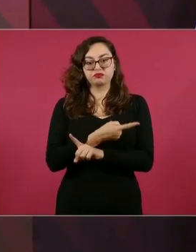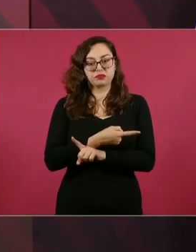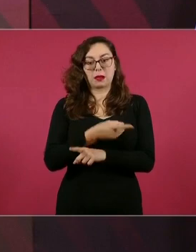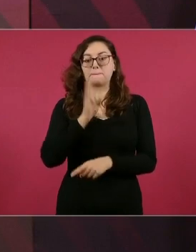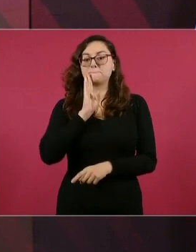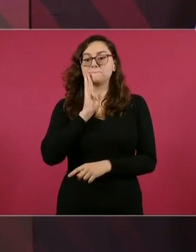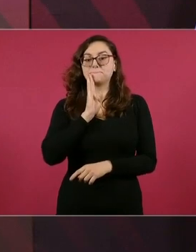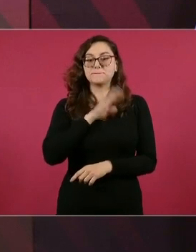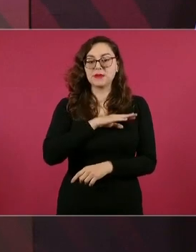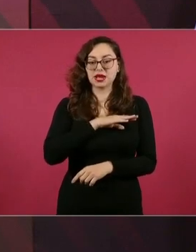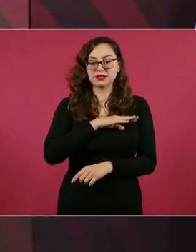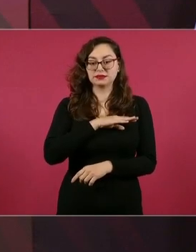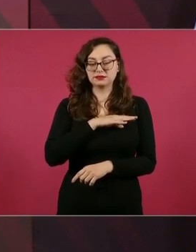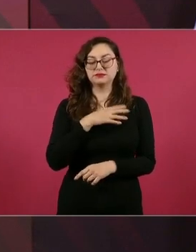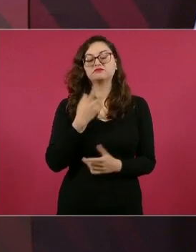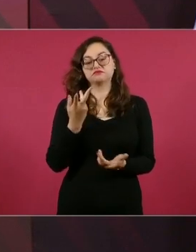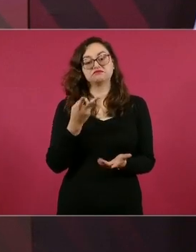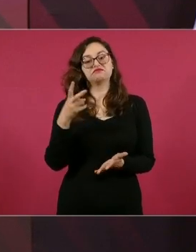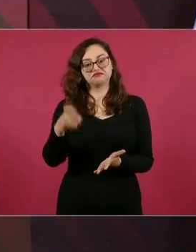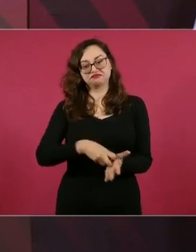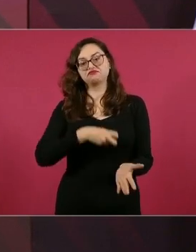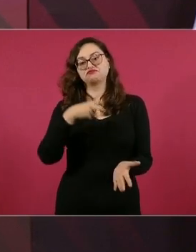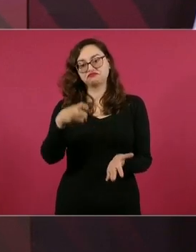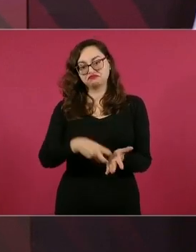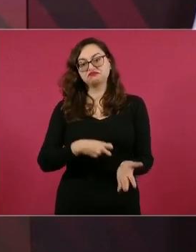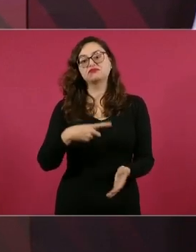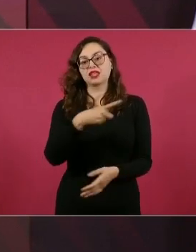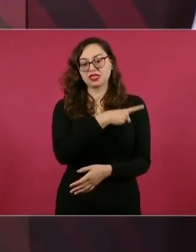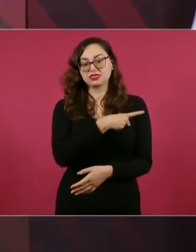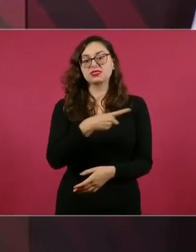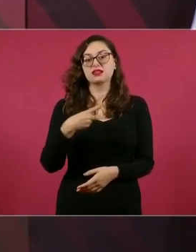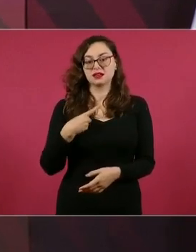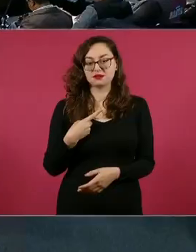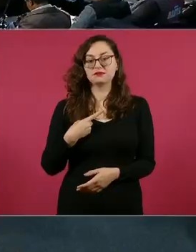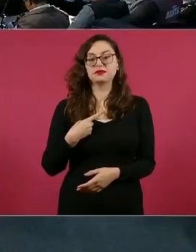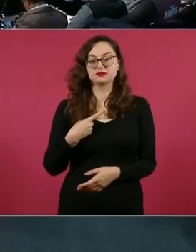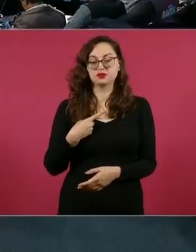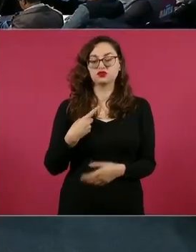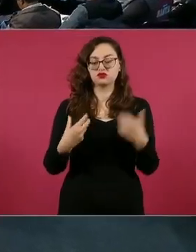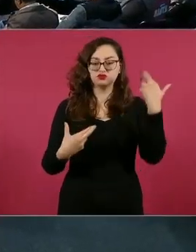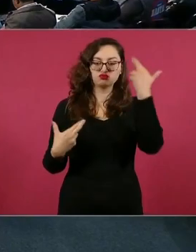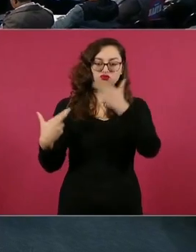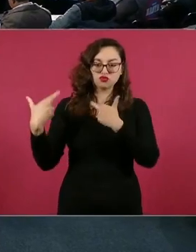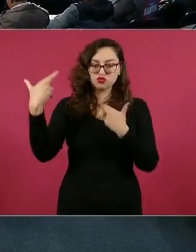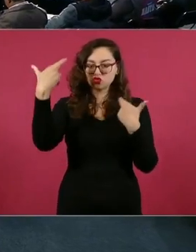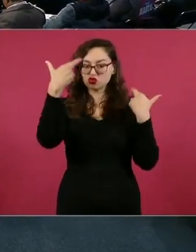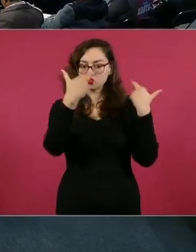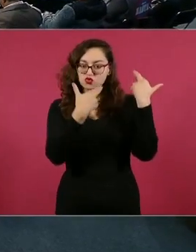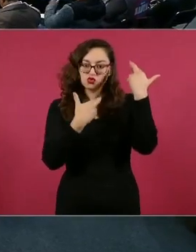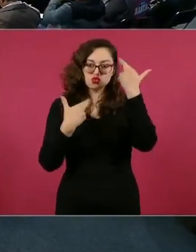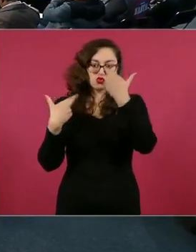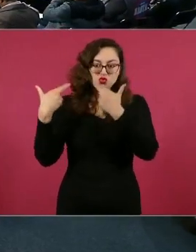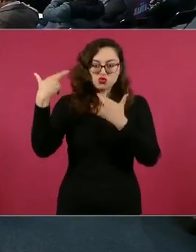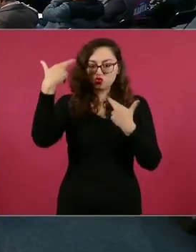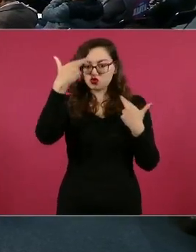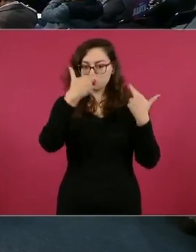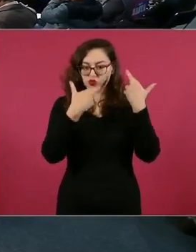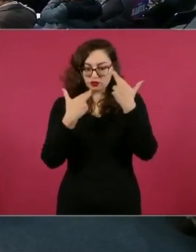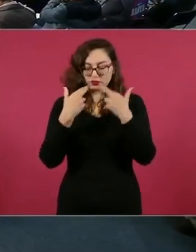presupuesto y eso lo tenemos que que revisar